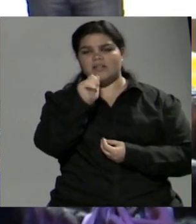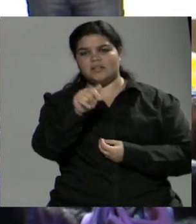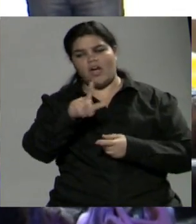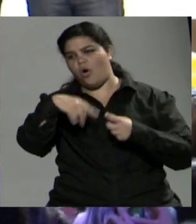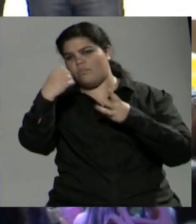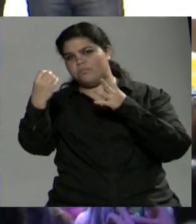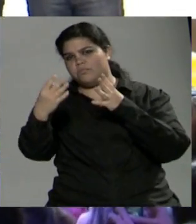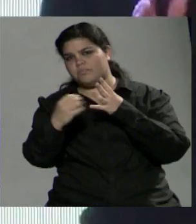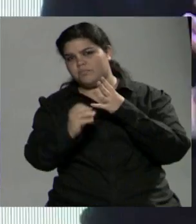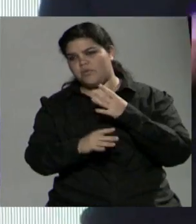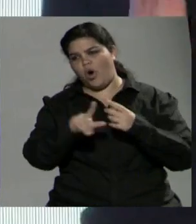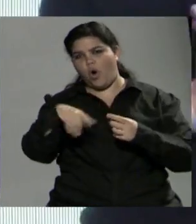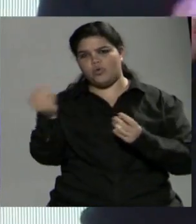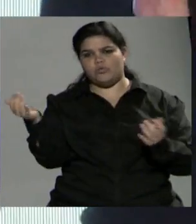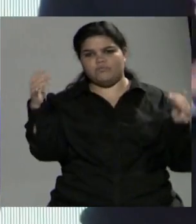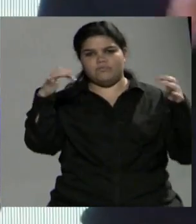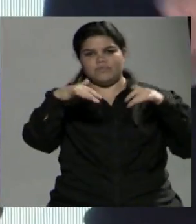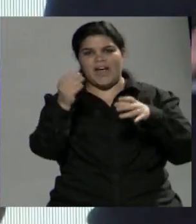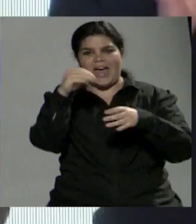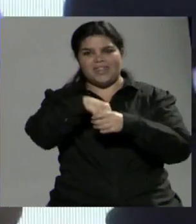más.